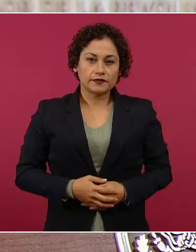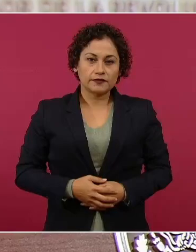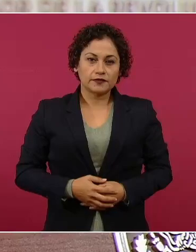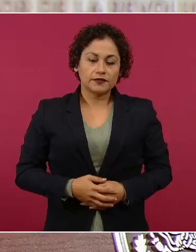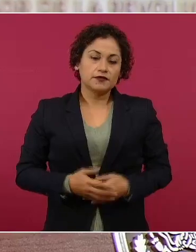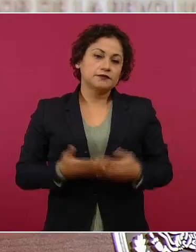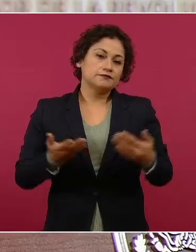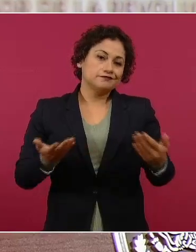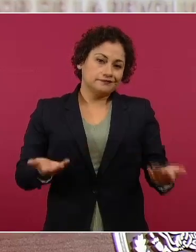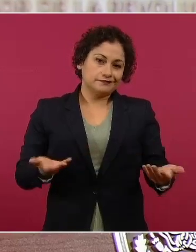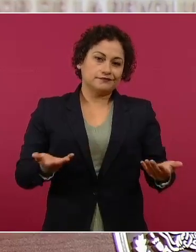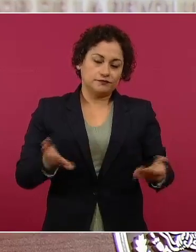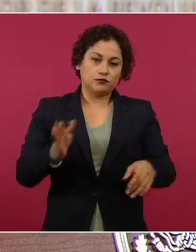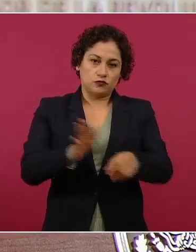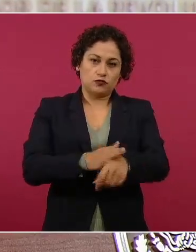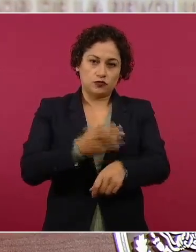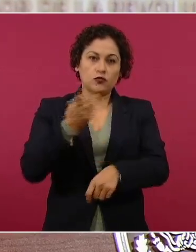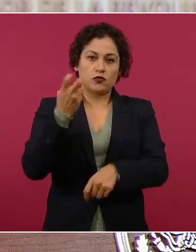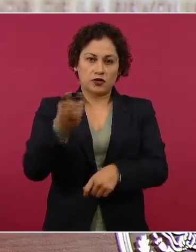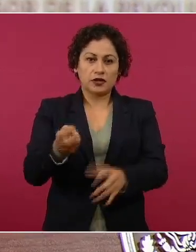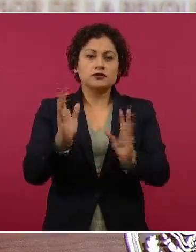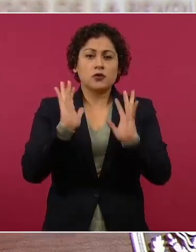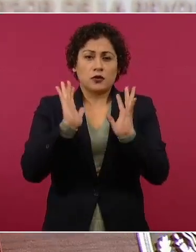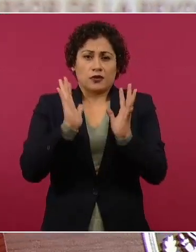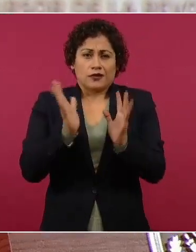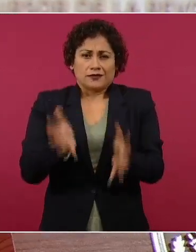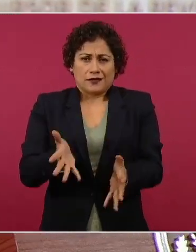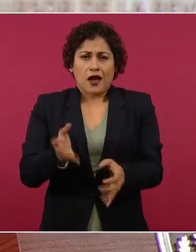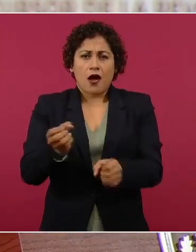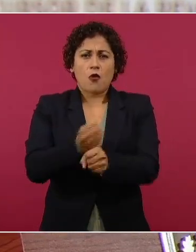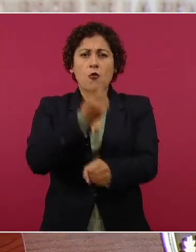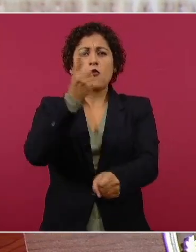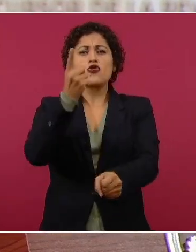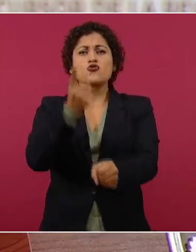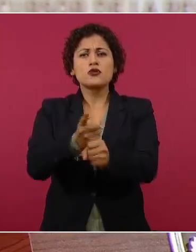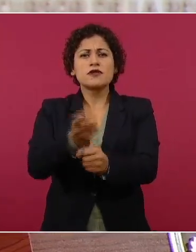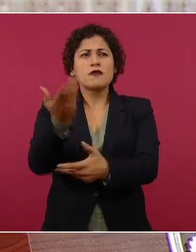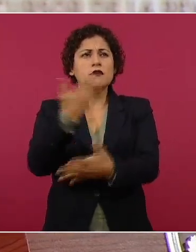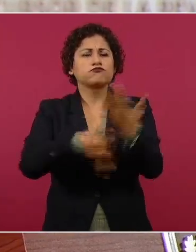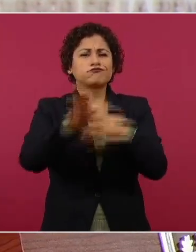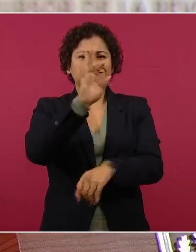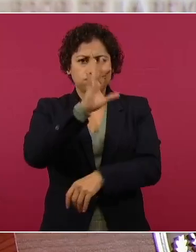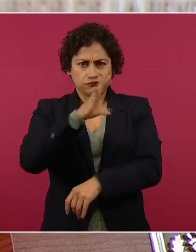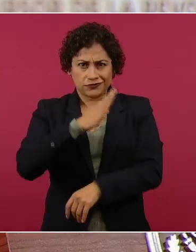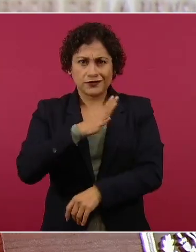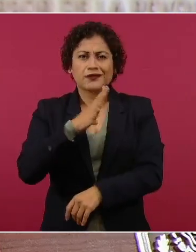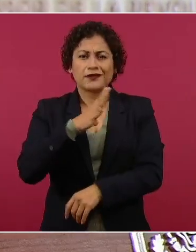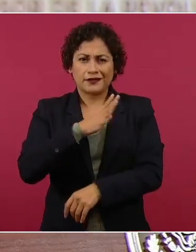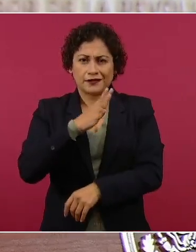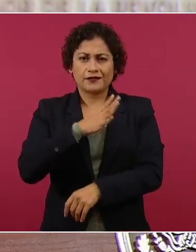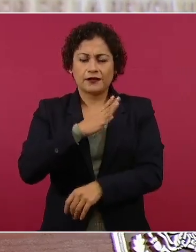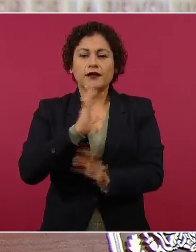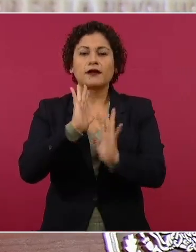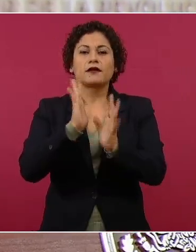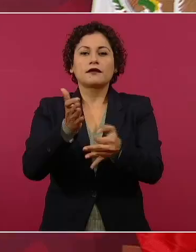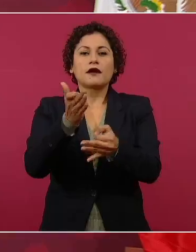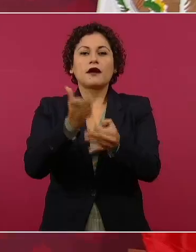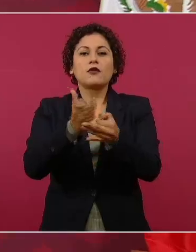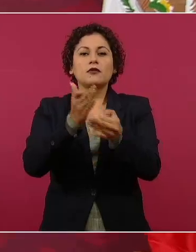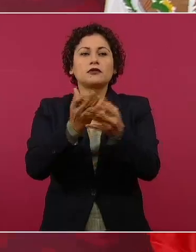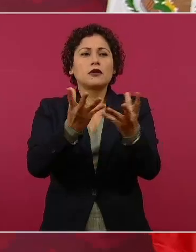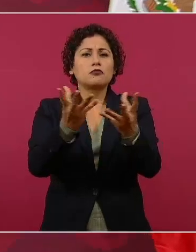hay posibilidades de salir adelante. Se están formando muchos jóvenes